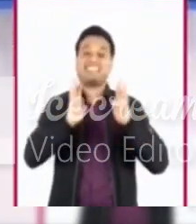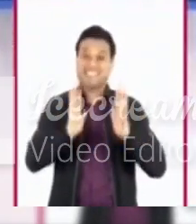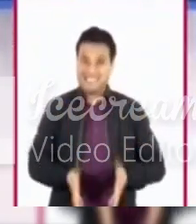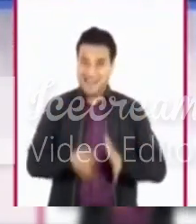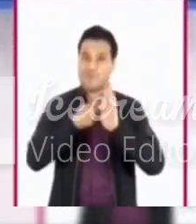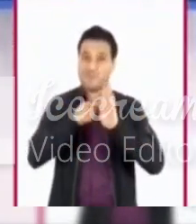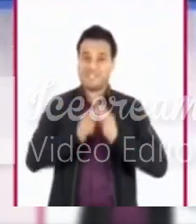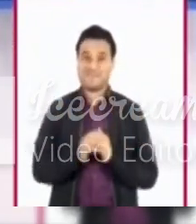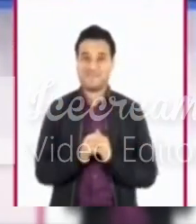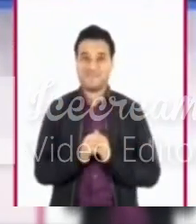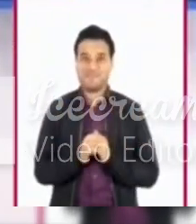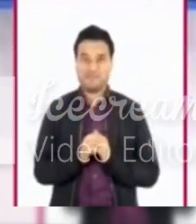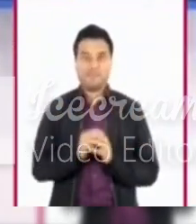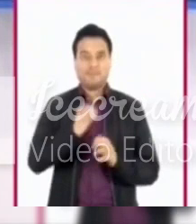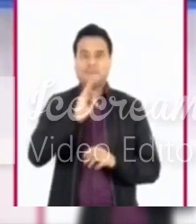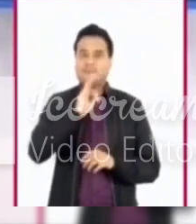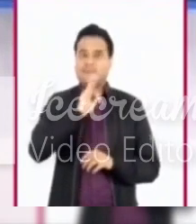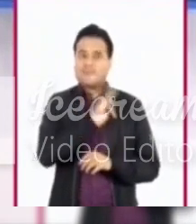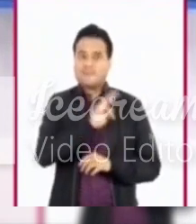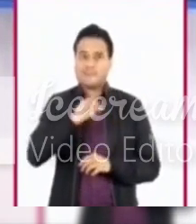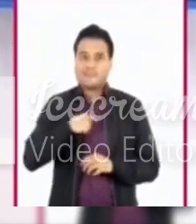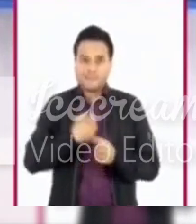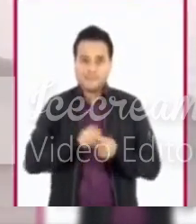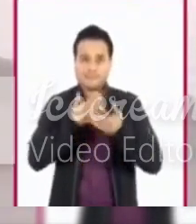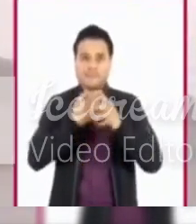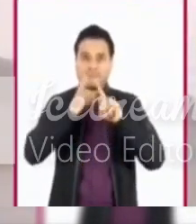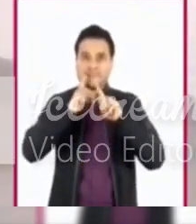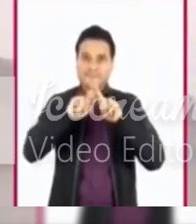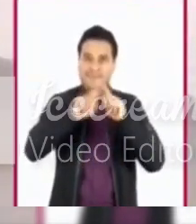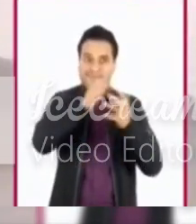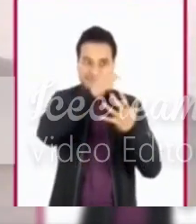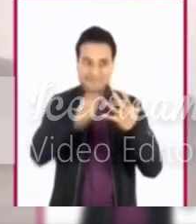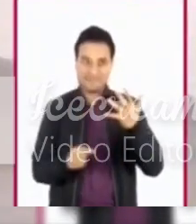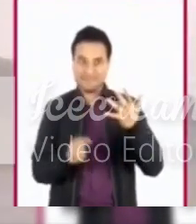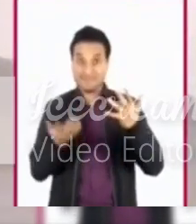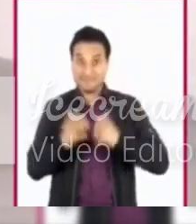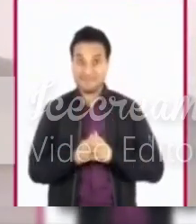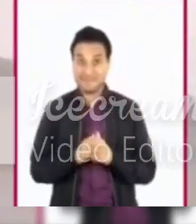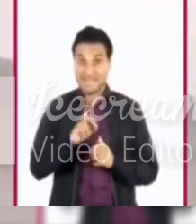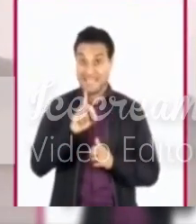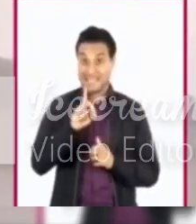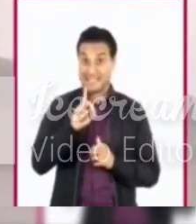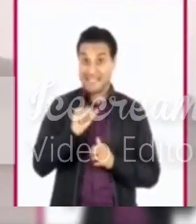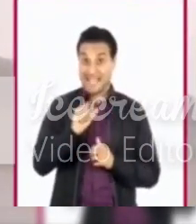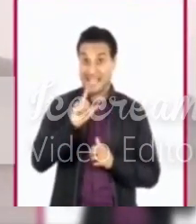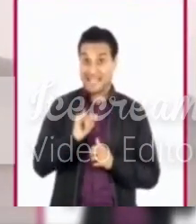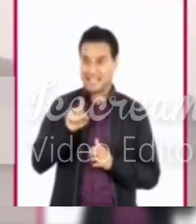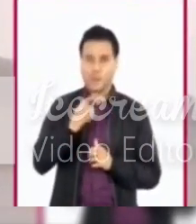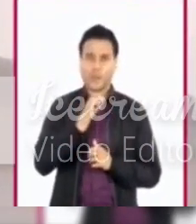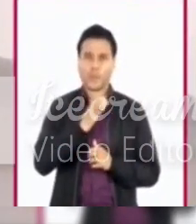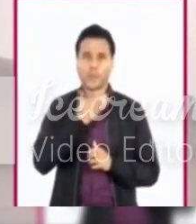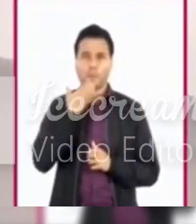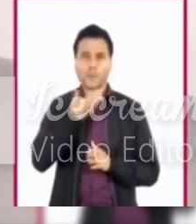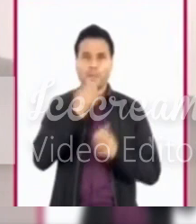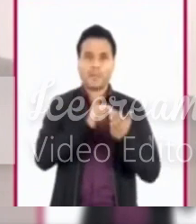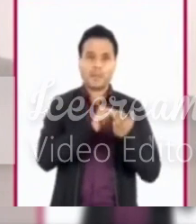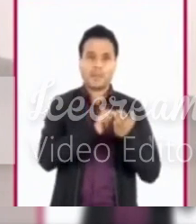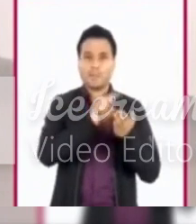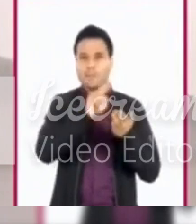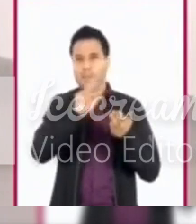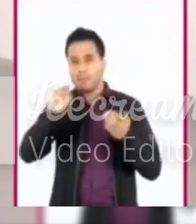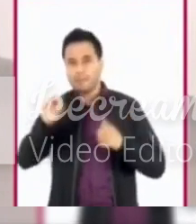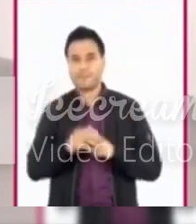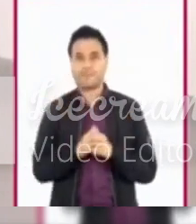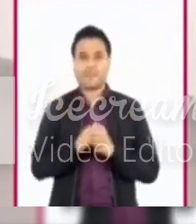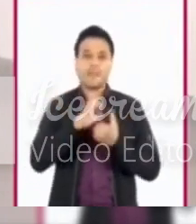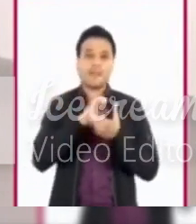ya conocemos las posibilidades para expresarnos. Como Dalí, que usa la pintura para demostrar admiración